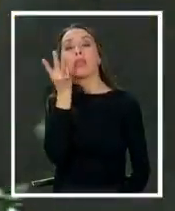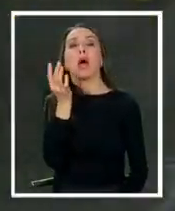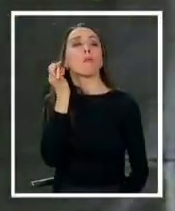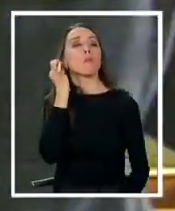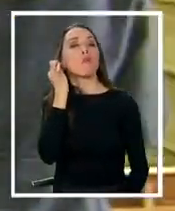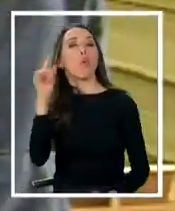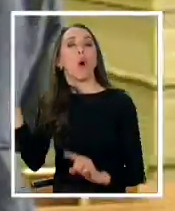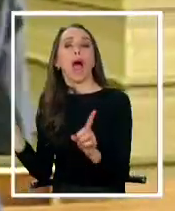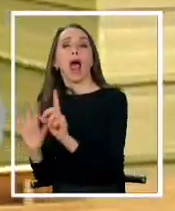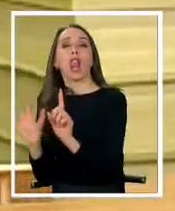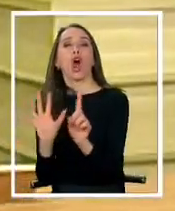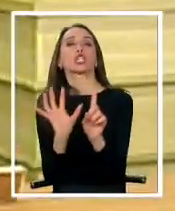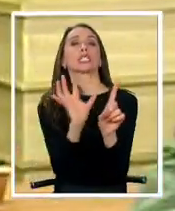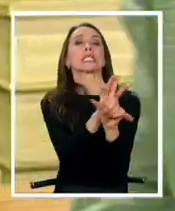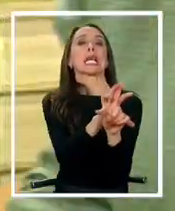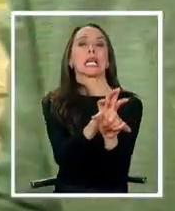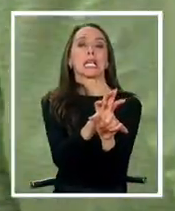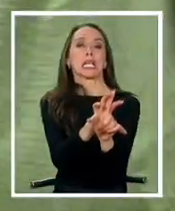lo perseguían.